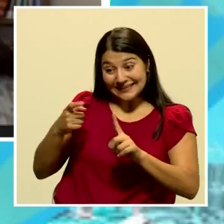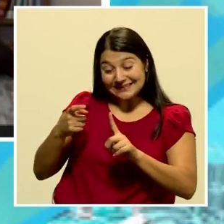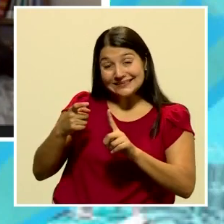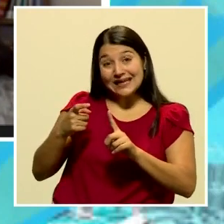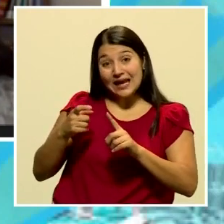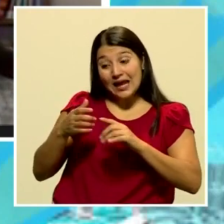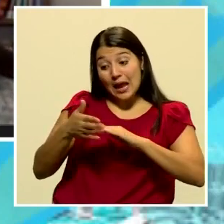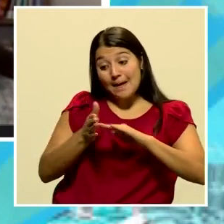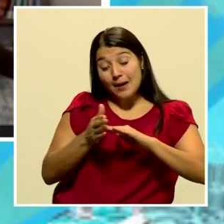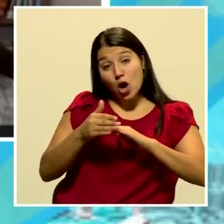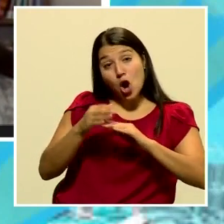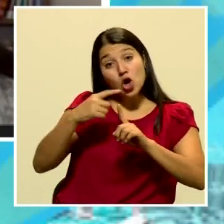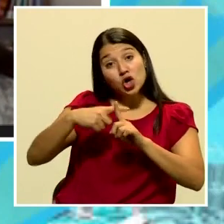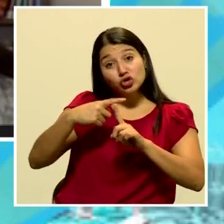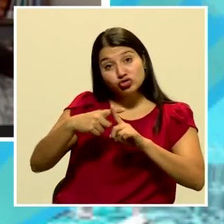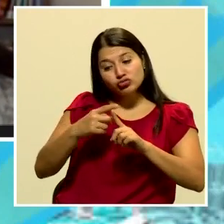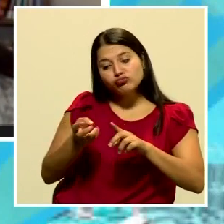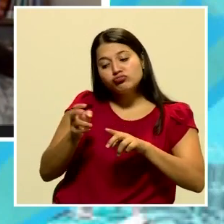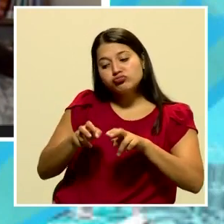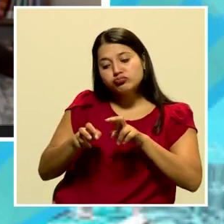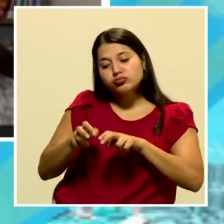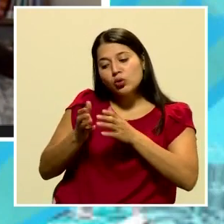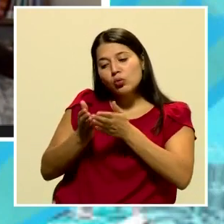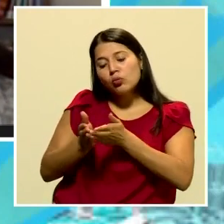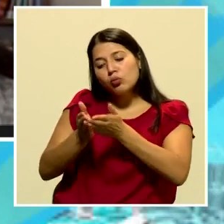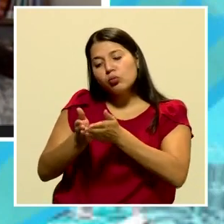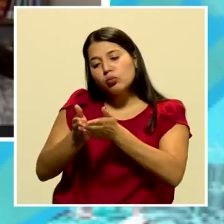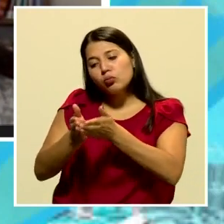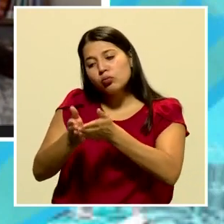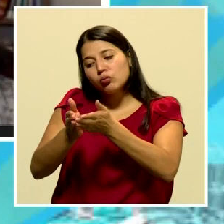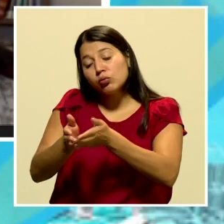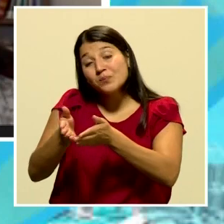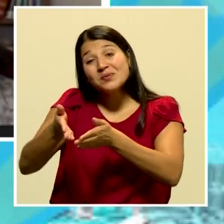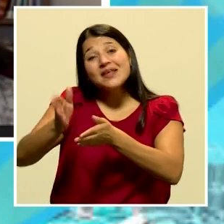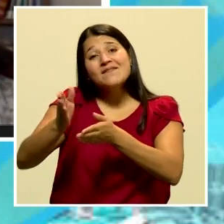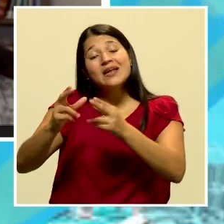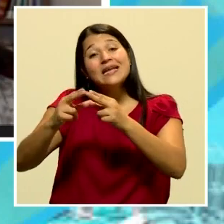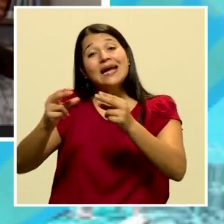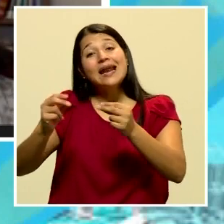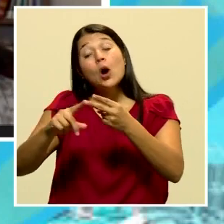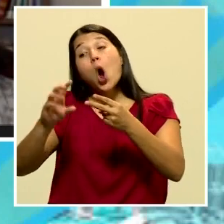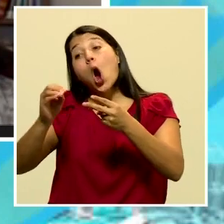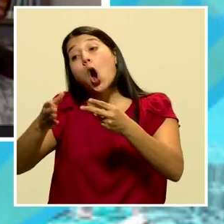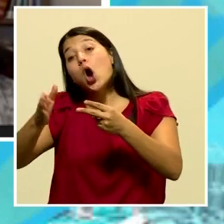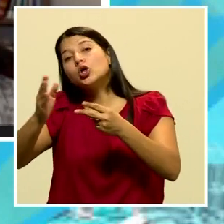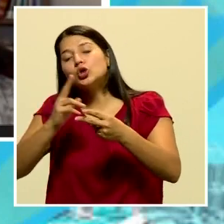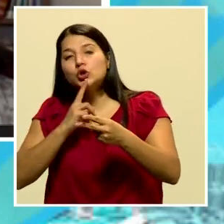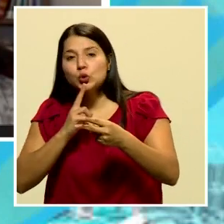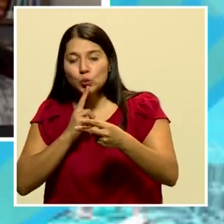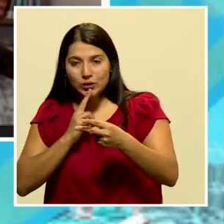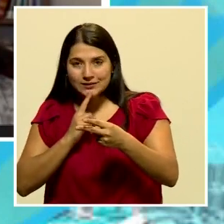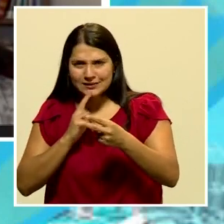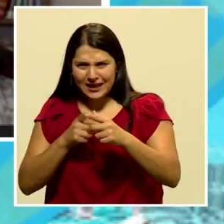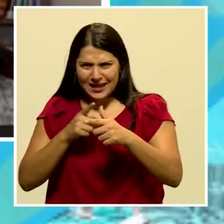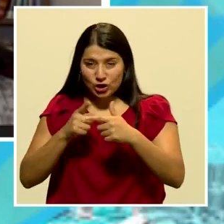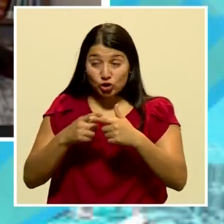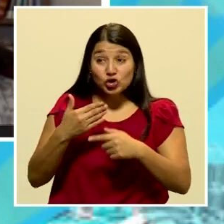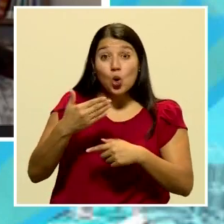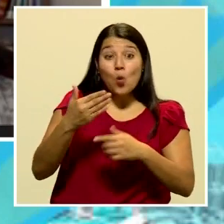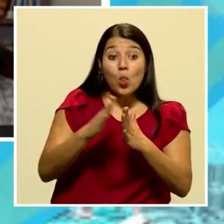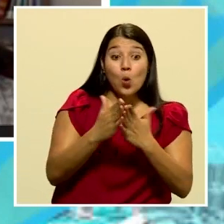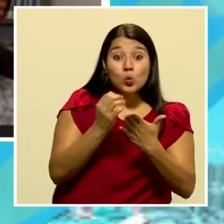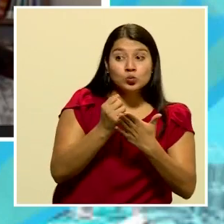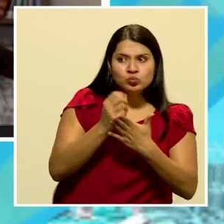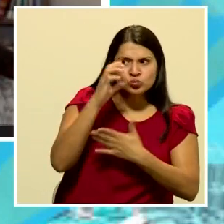Cruz y yendo ya sea hacia Nicaragua o hacia Honduras. Entonces, pues esta señora es acusada en este